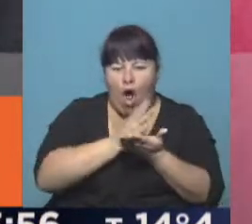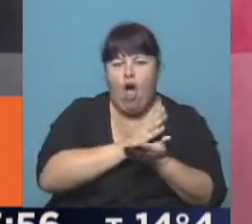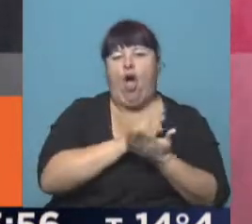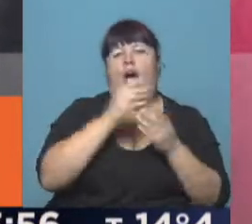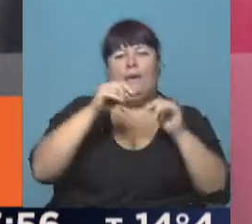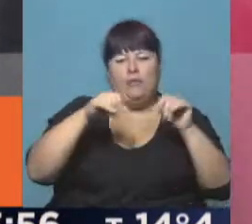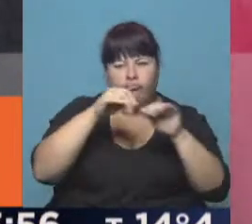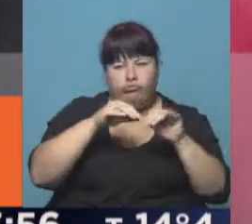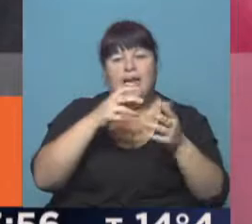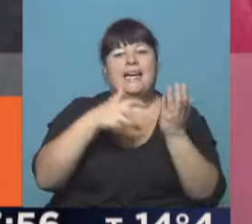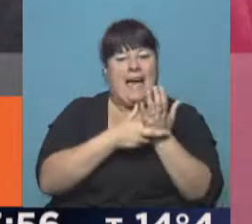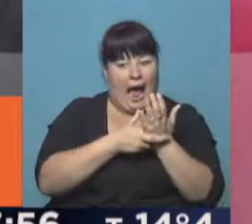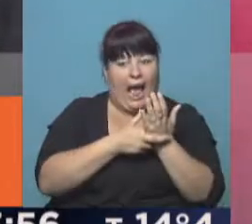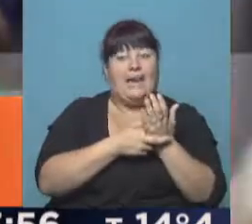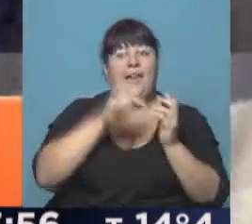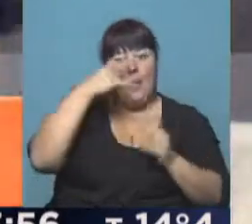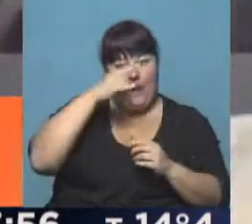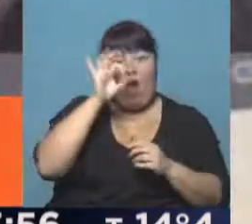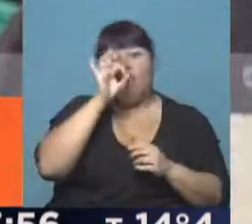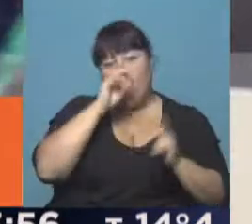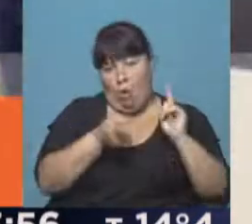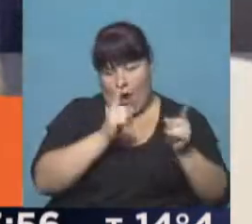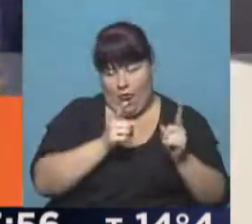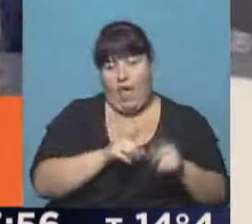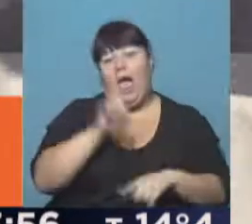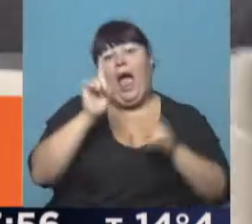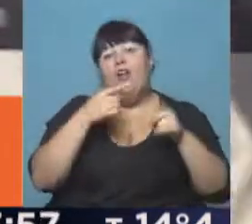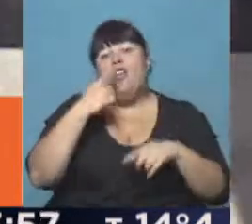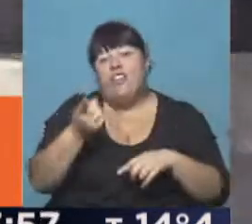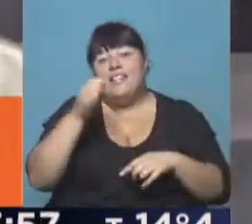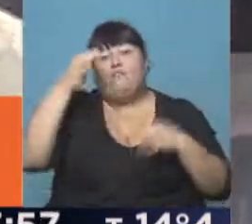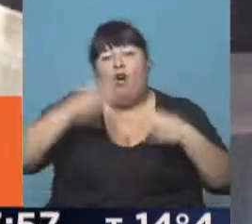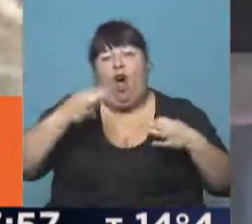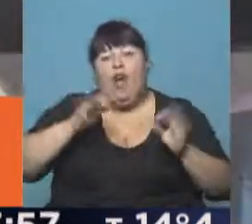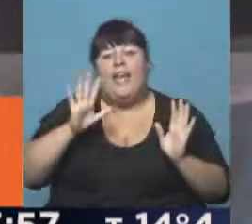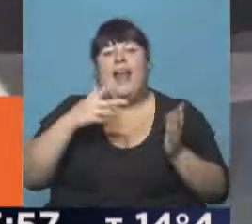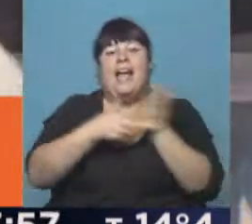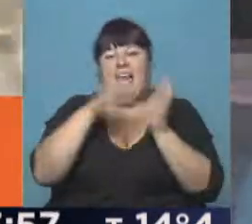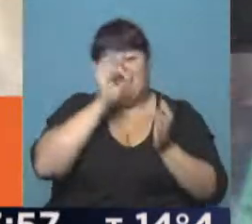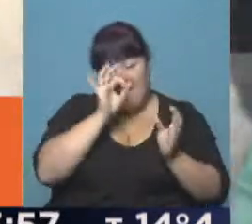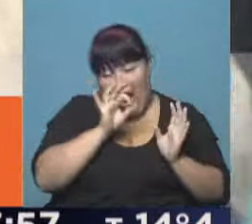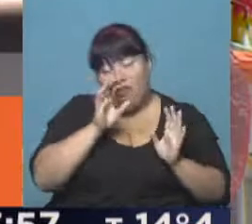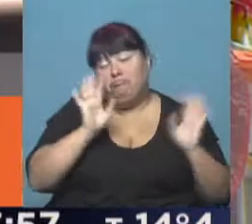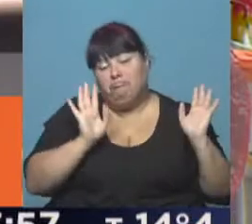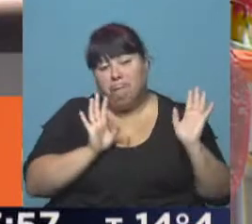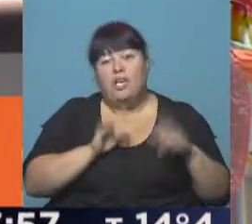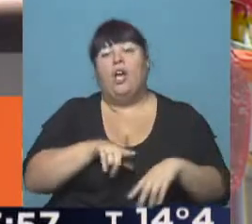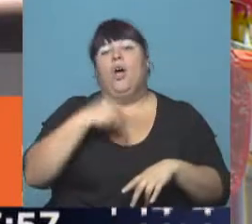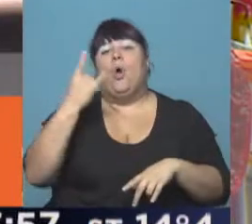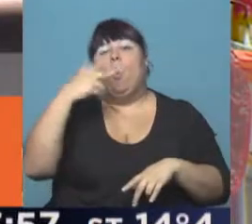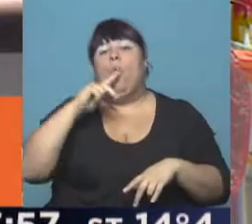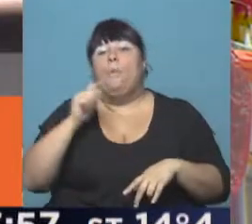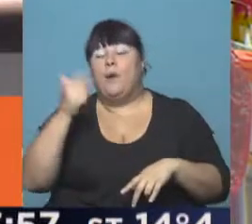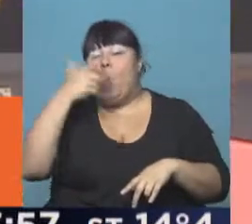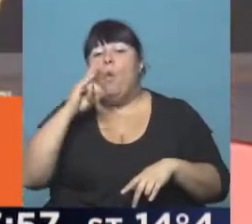algunos condimentos, y carne de ternera o chancho. Algunos le dicen que el original es de carne de chancho, de cerdo, y la humita